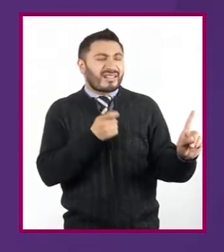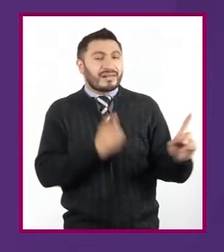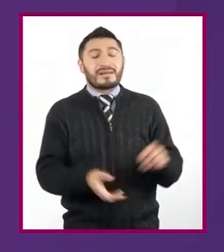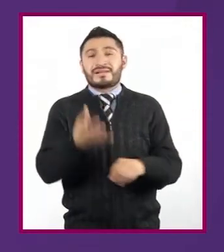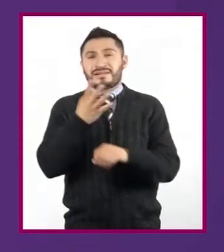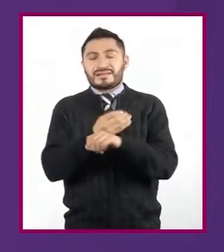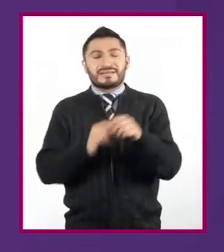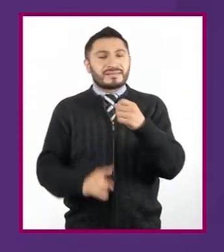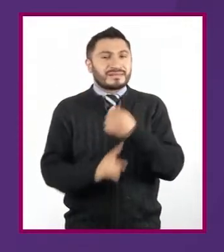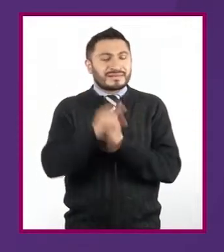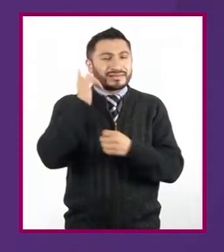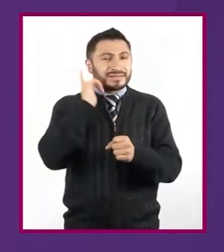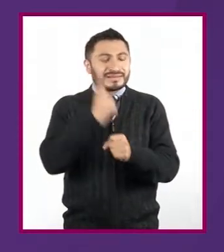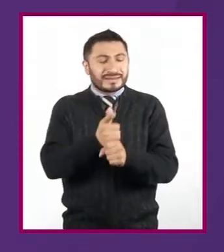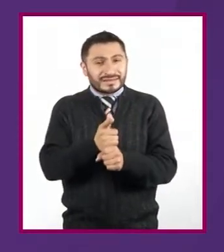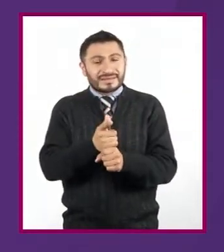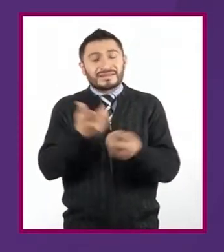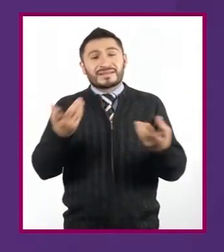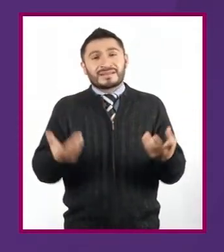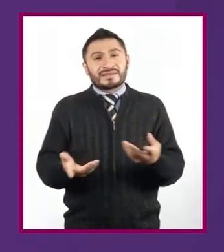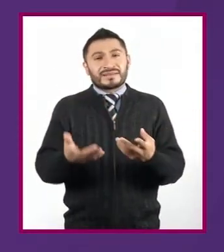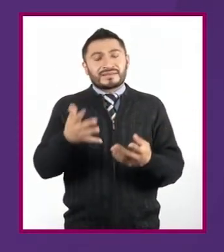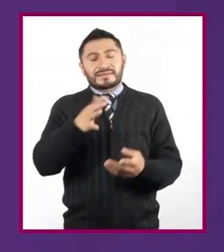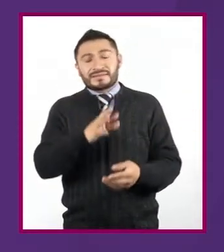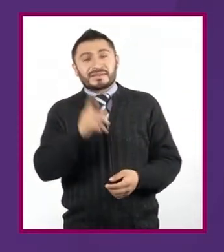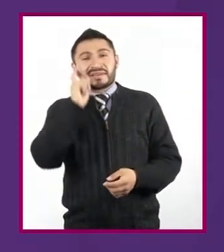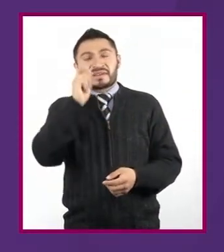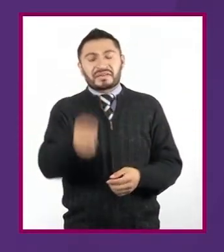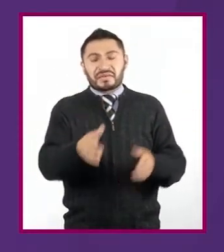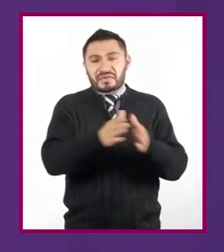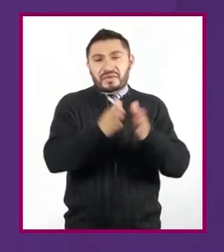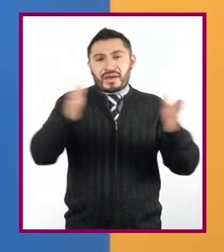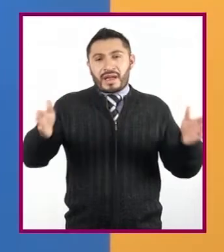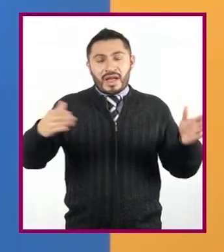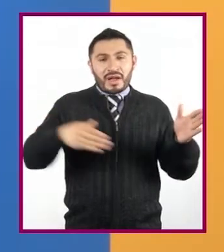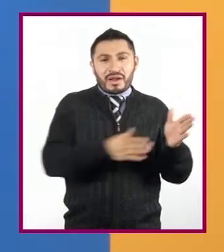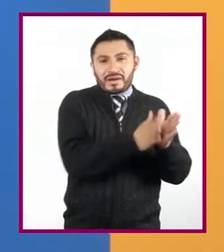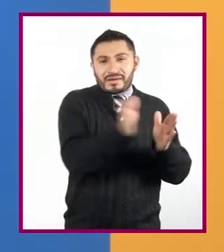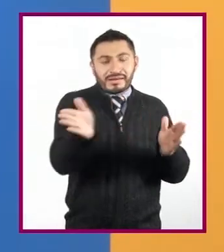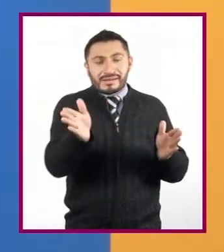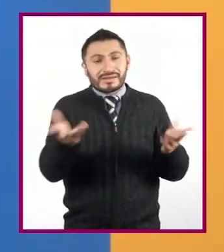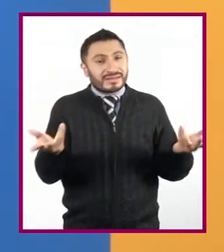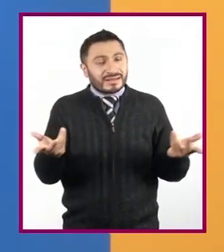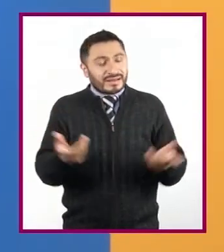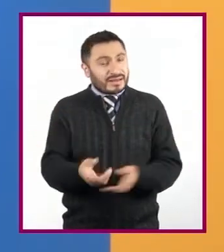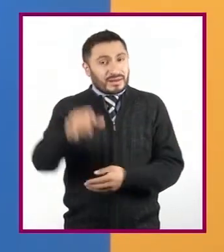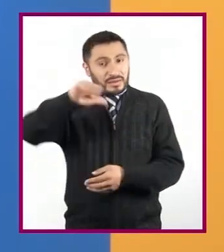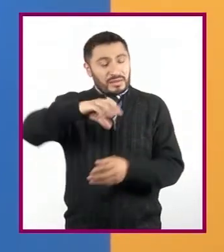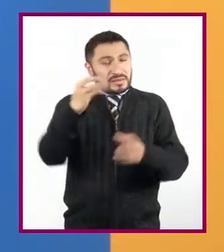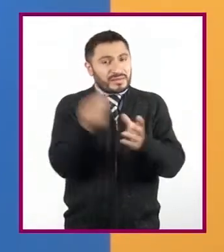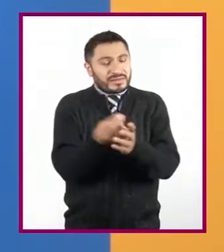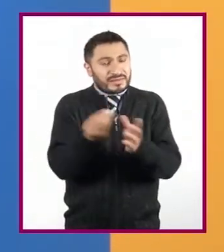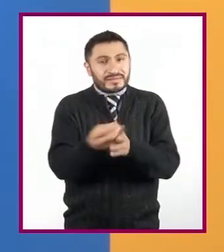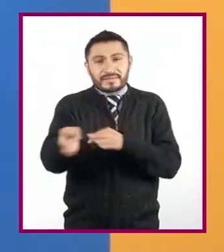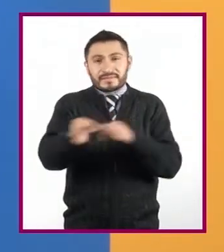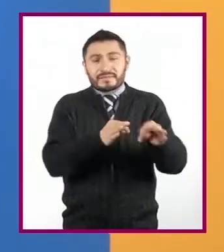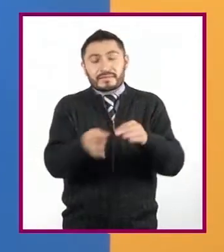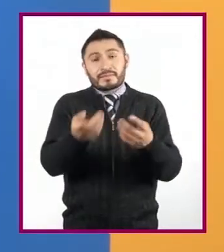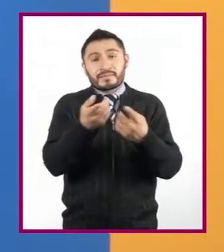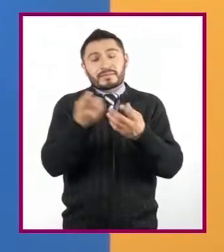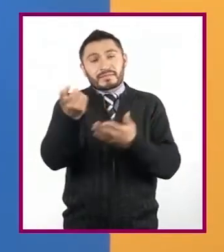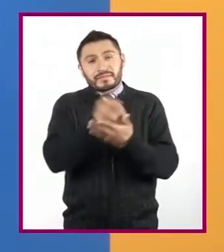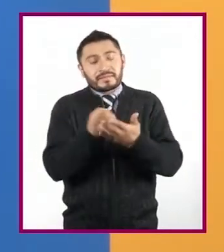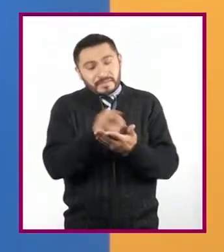calcular y explicar el significado del rango y la desviación media. En esta sesión trabajaremos el diseño